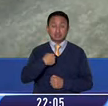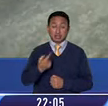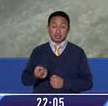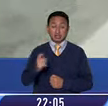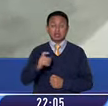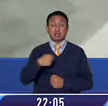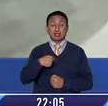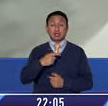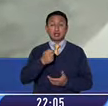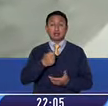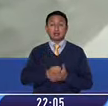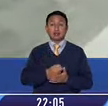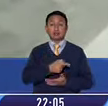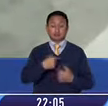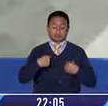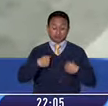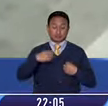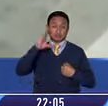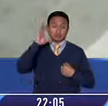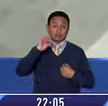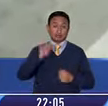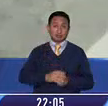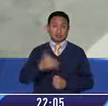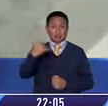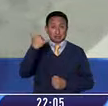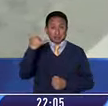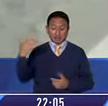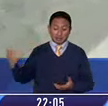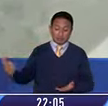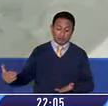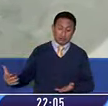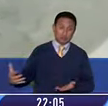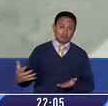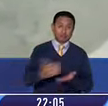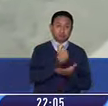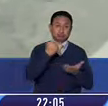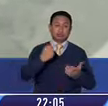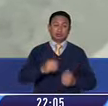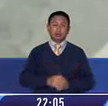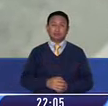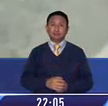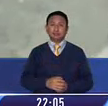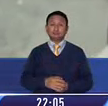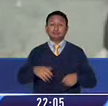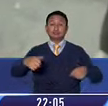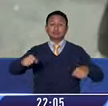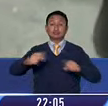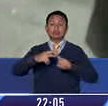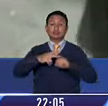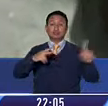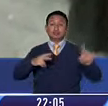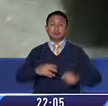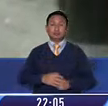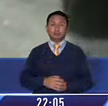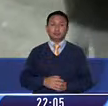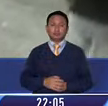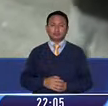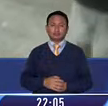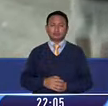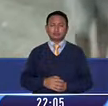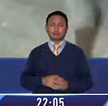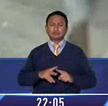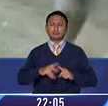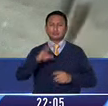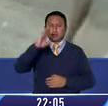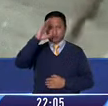clientes. El de camiseta negra pasa retirando los celulares por la mesa cual dueño. Escaparon en una motocicleta. Sin embargo, la policía